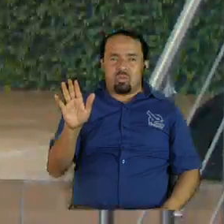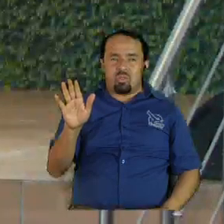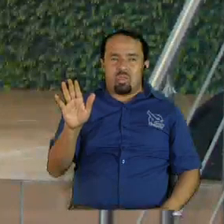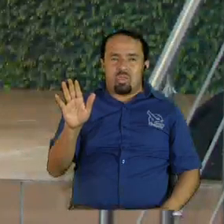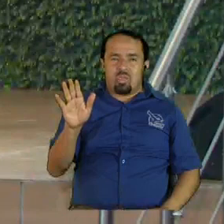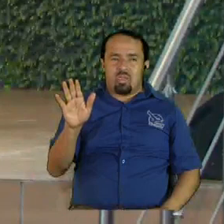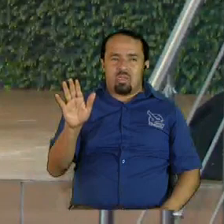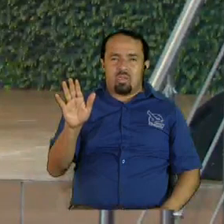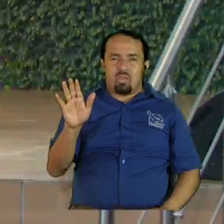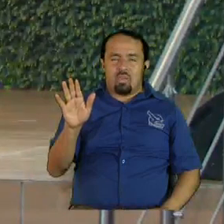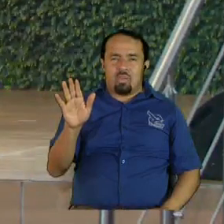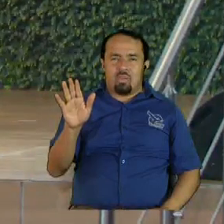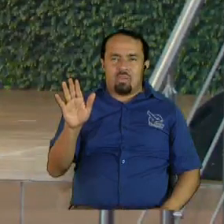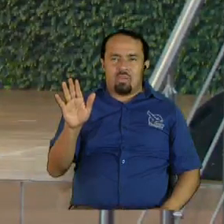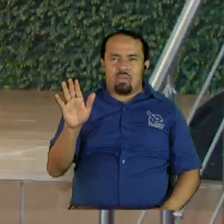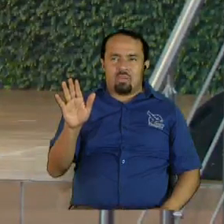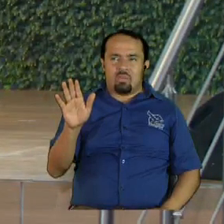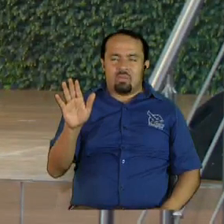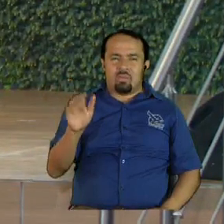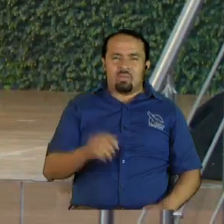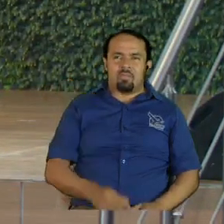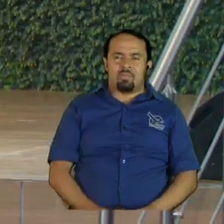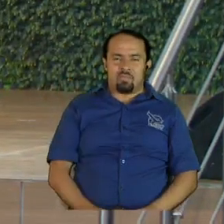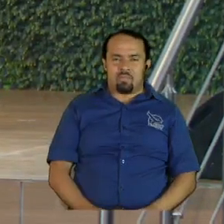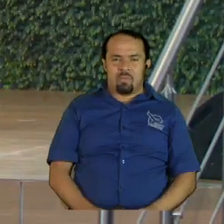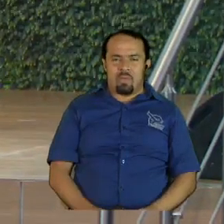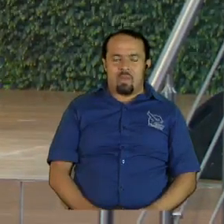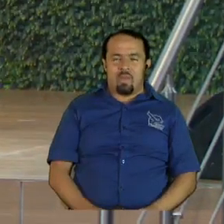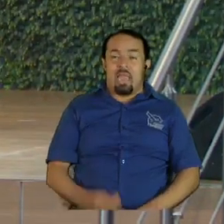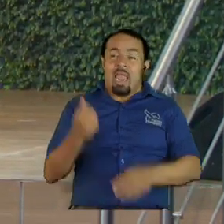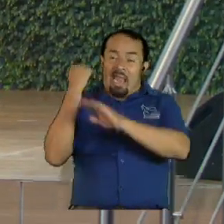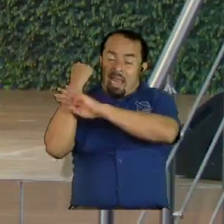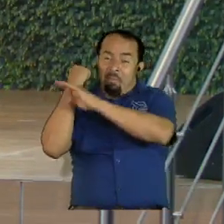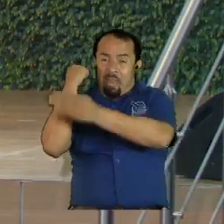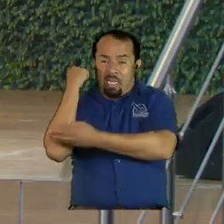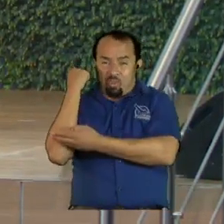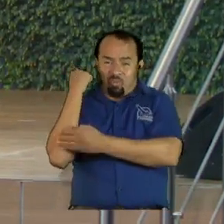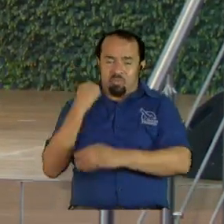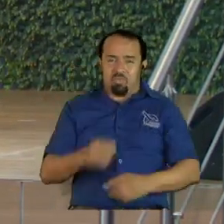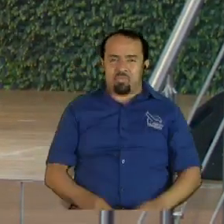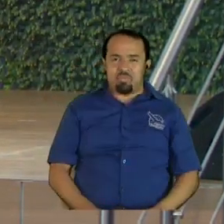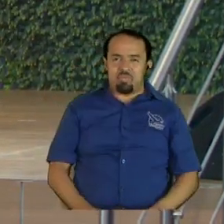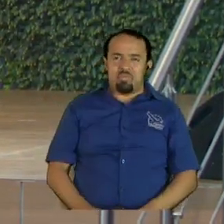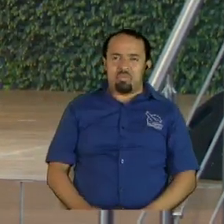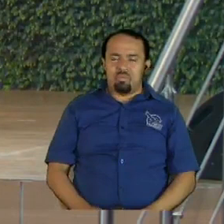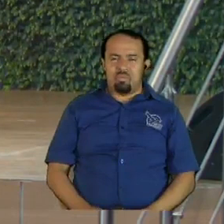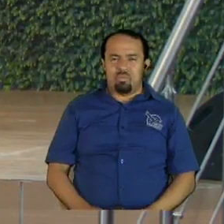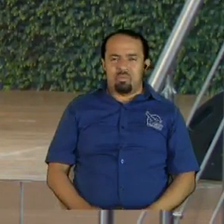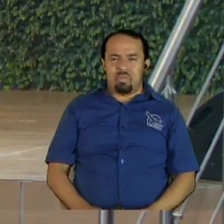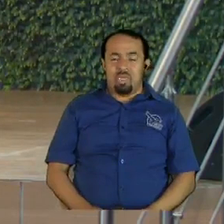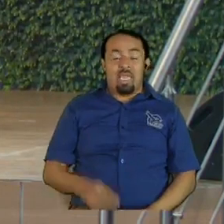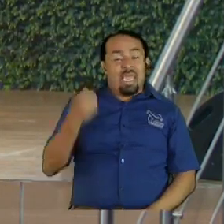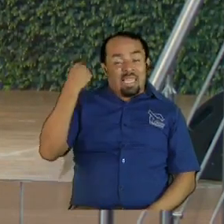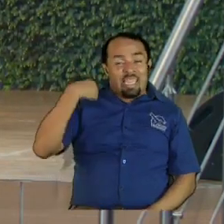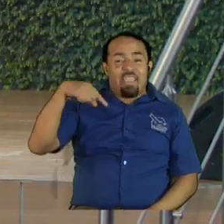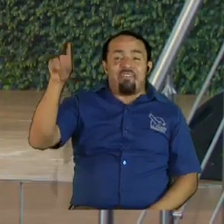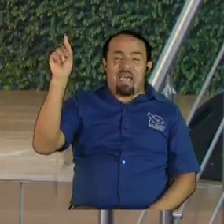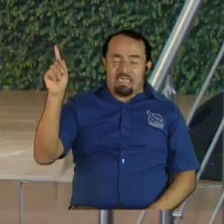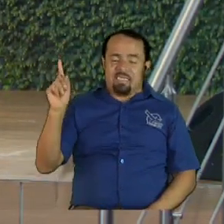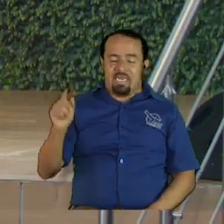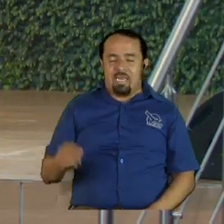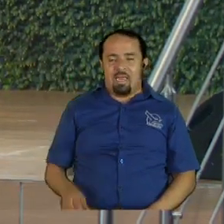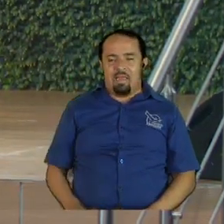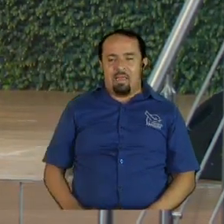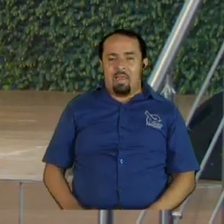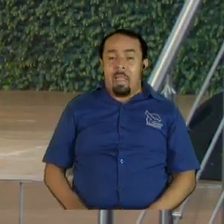La embarazó. Ya eso era. Mire, no haberla embarazado, sino que llevársela ya era suficiente,